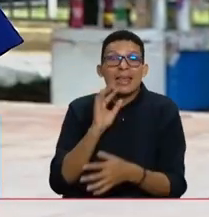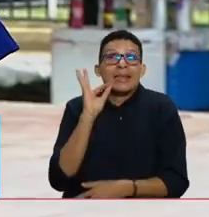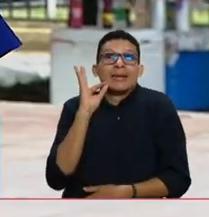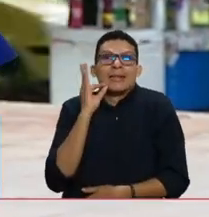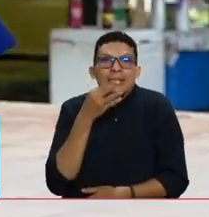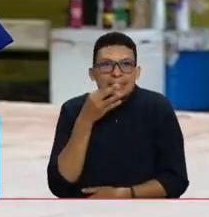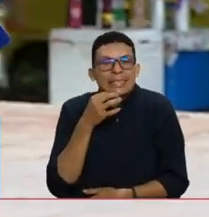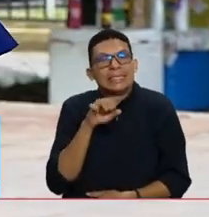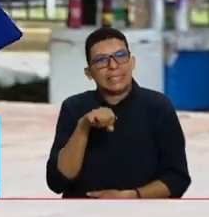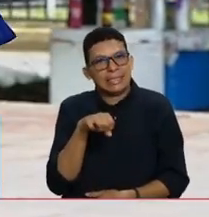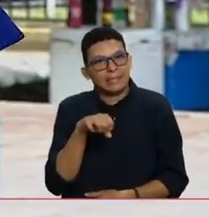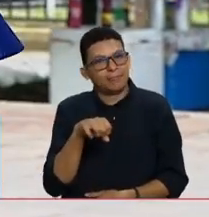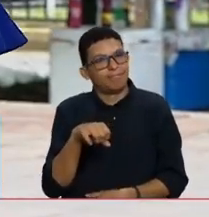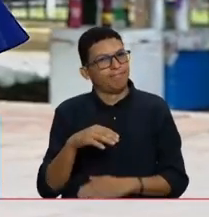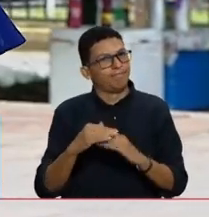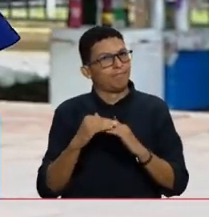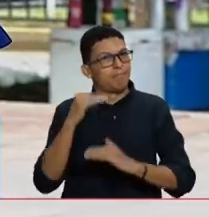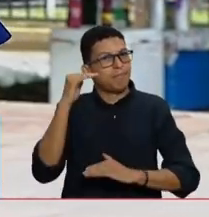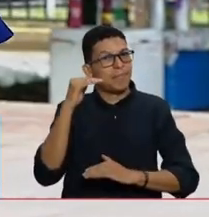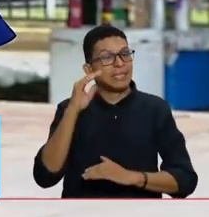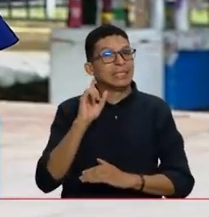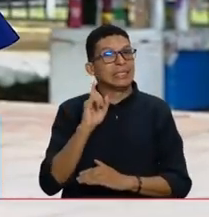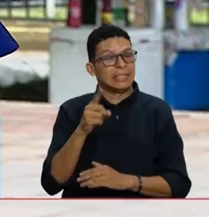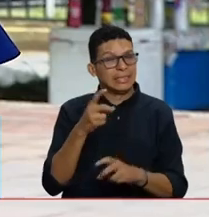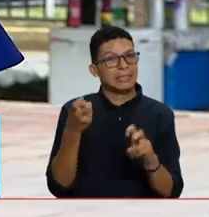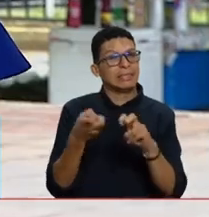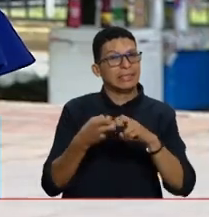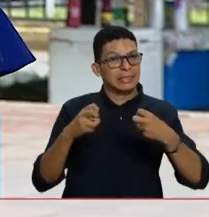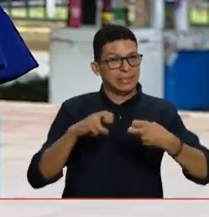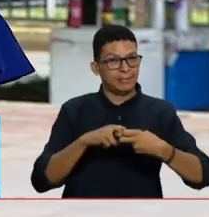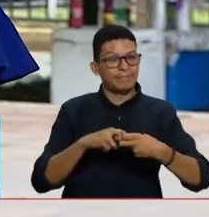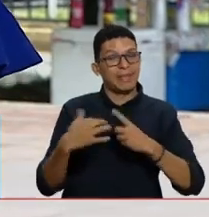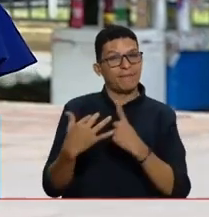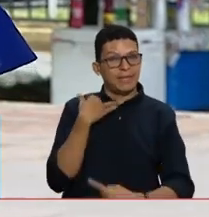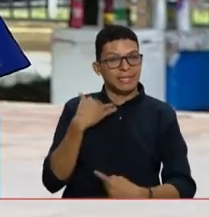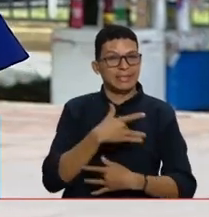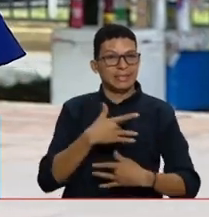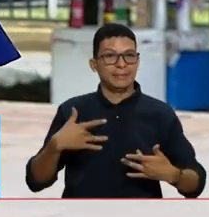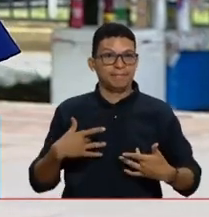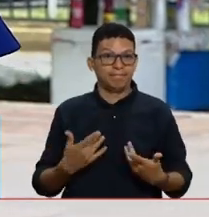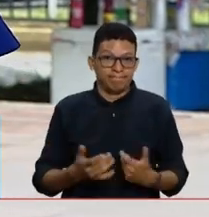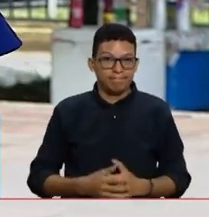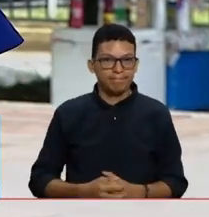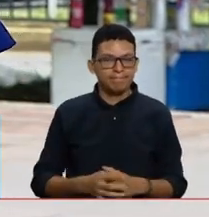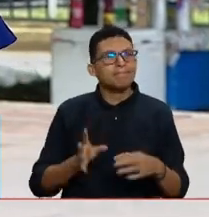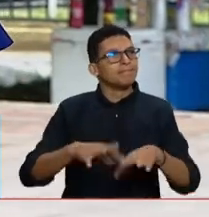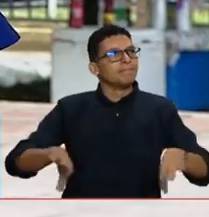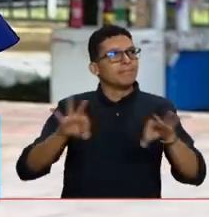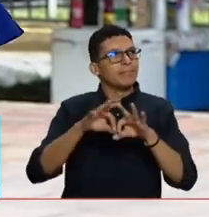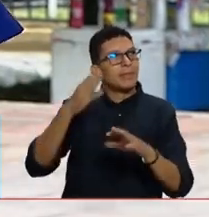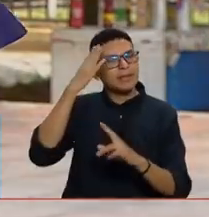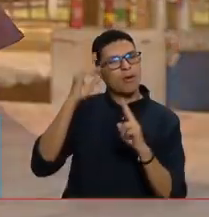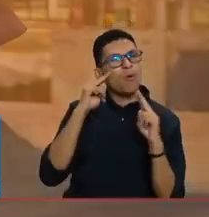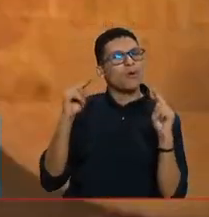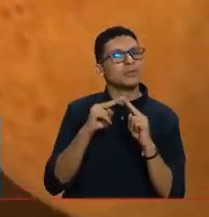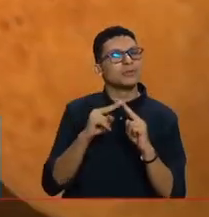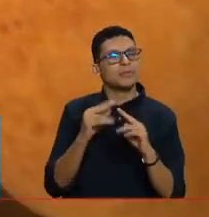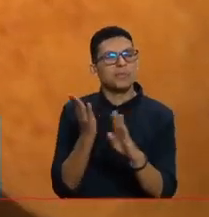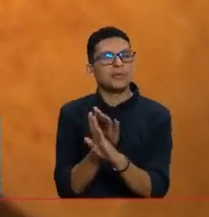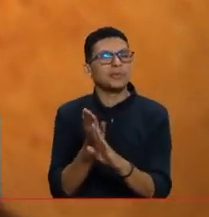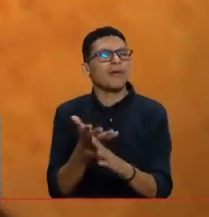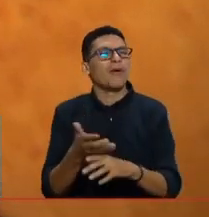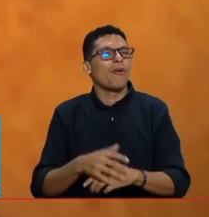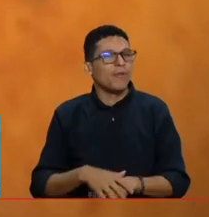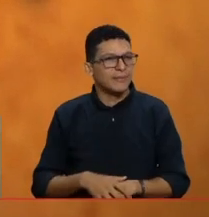pero que también es altamente calórico y también puede tener afectaciones en nuestra salud, Carmen. Es importante también conocer qué problemas